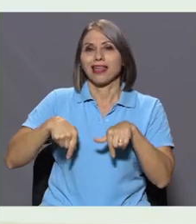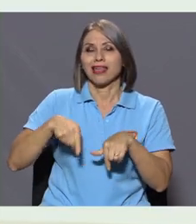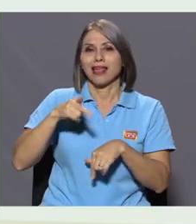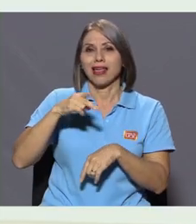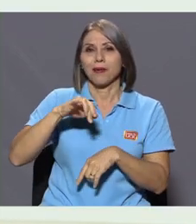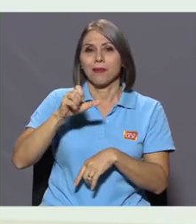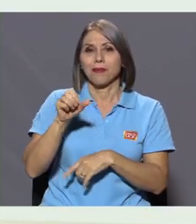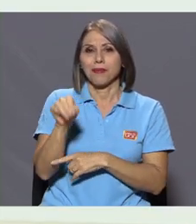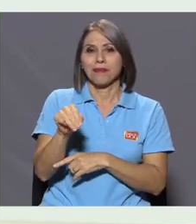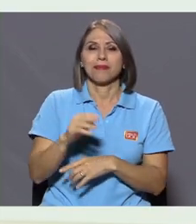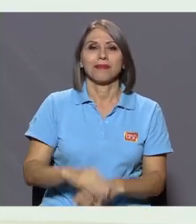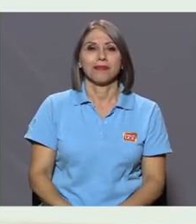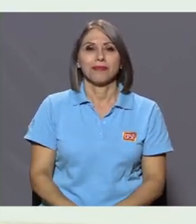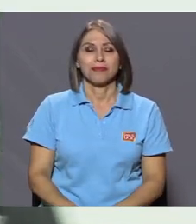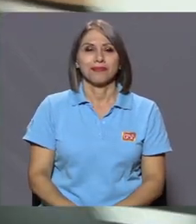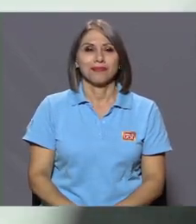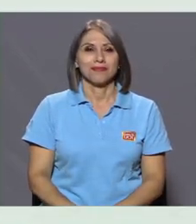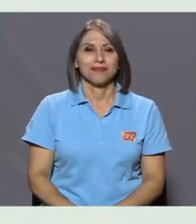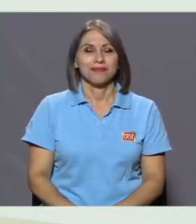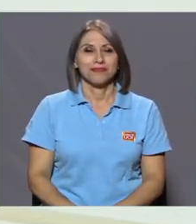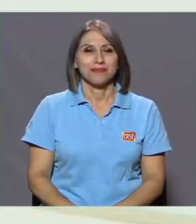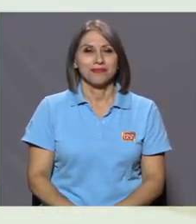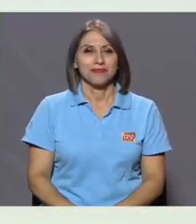participar. Una semana después...